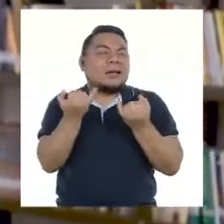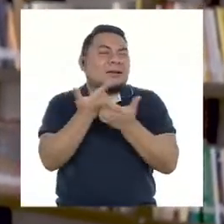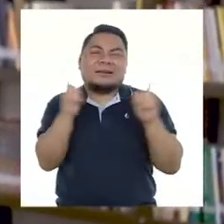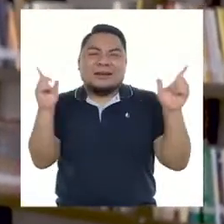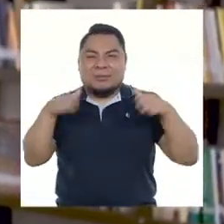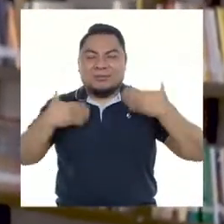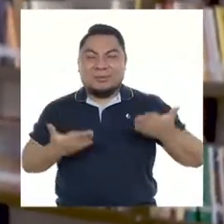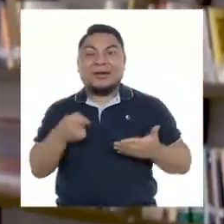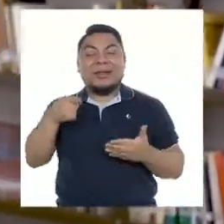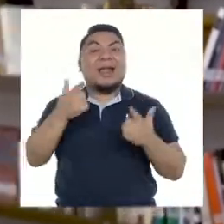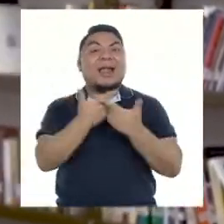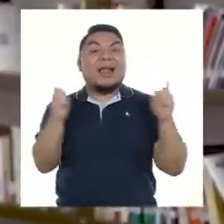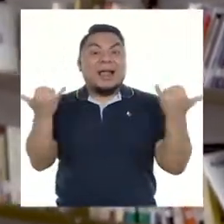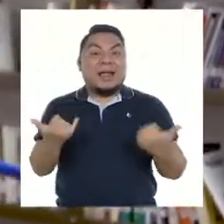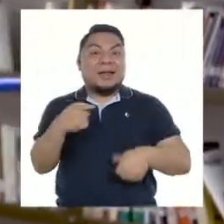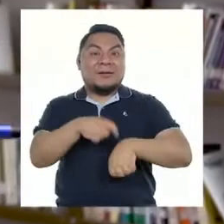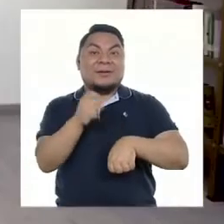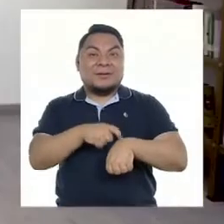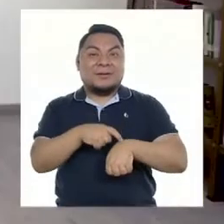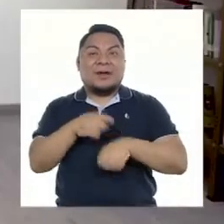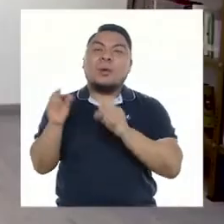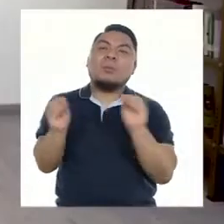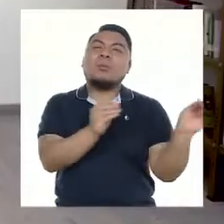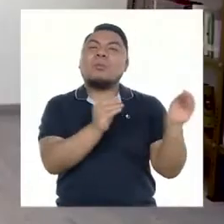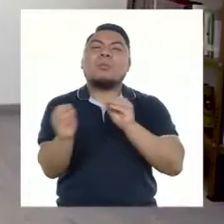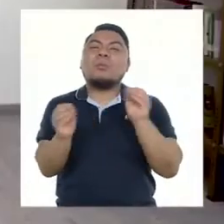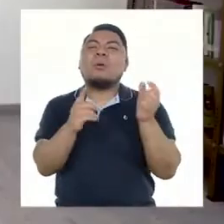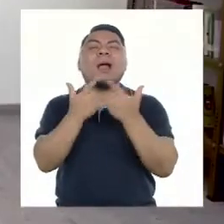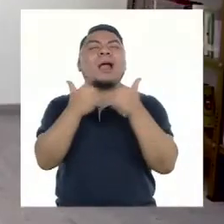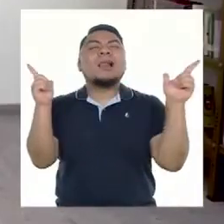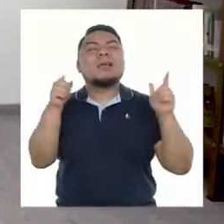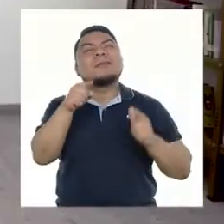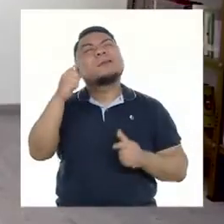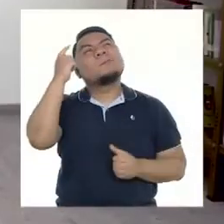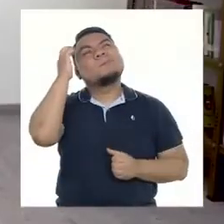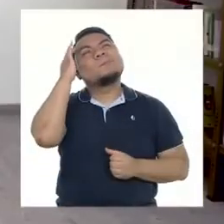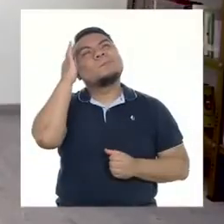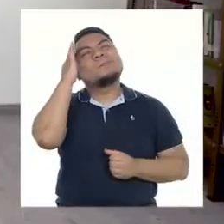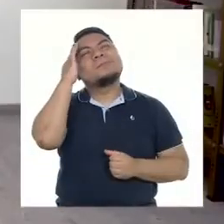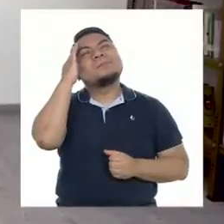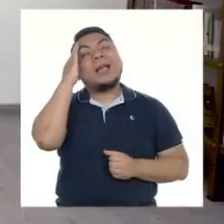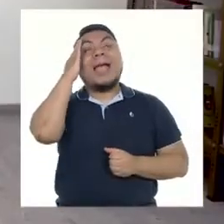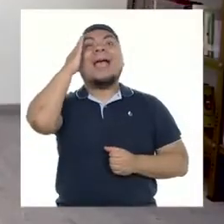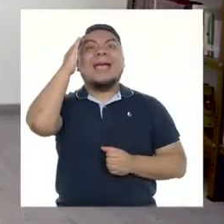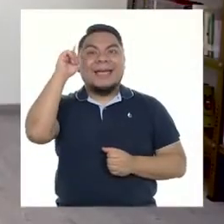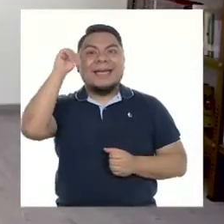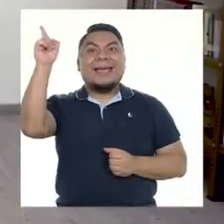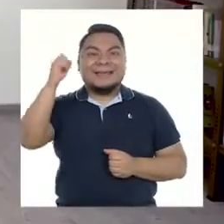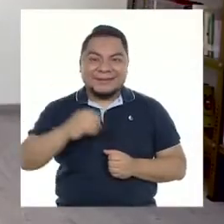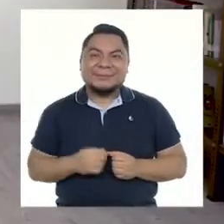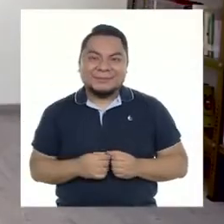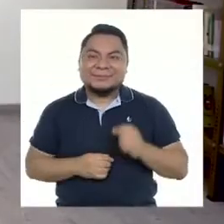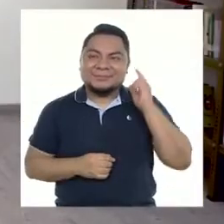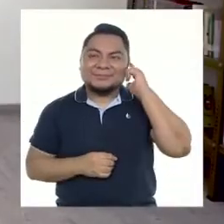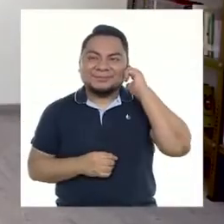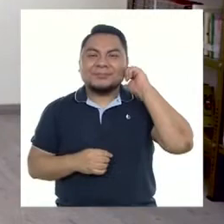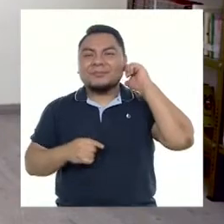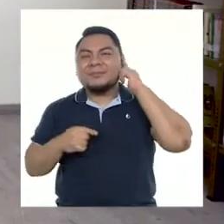puedan. Es libre este momento, vamos. A ver, ¿qué se me ocurre? Ay, ya se me ocurrió algo.